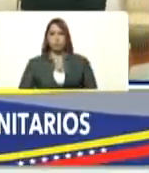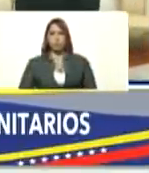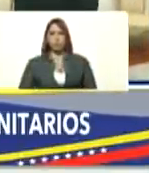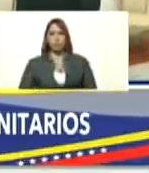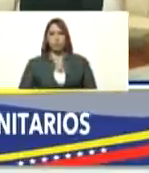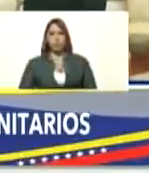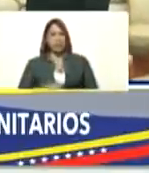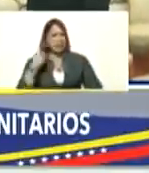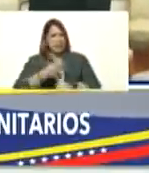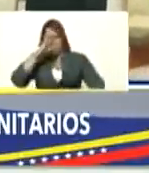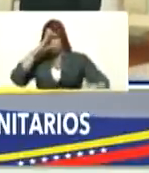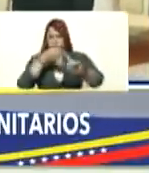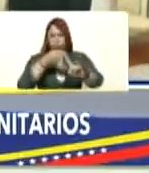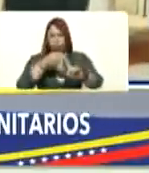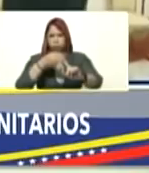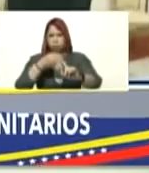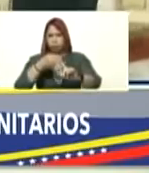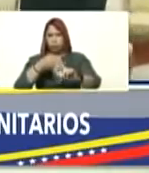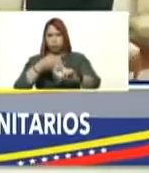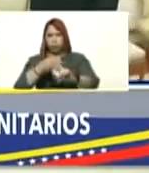Hay que ir por ellos.